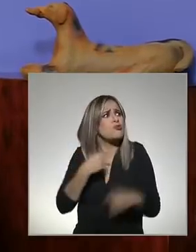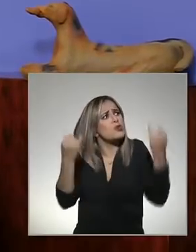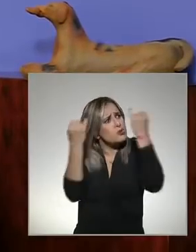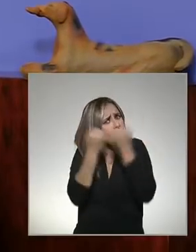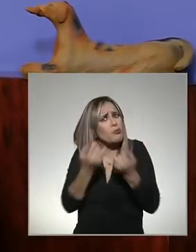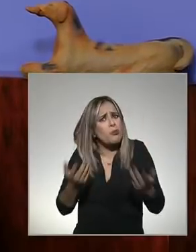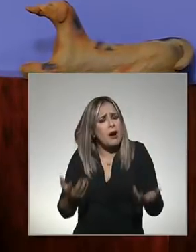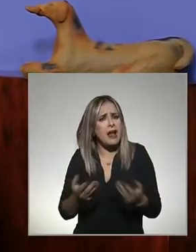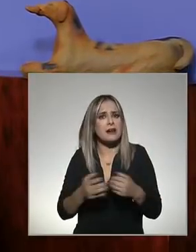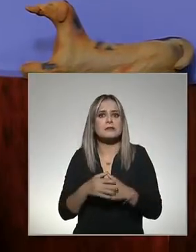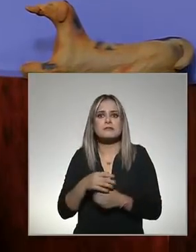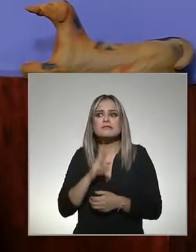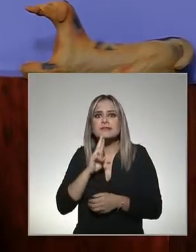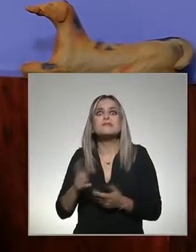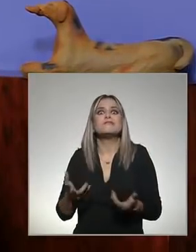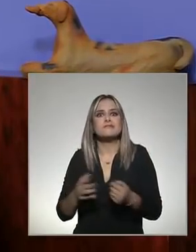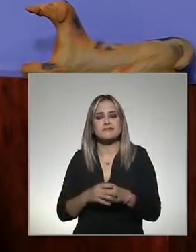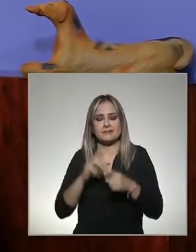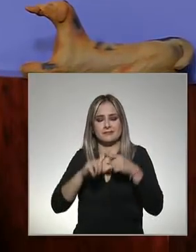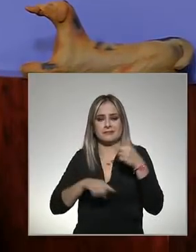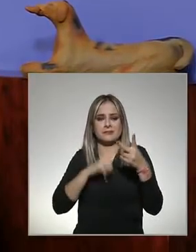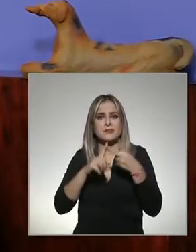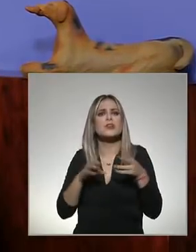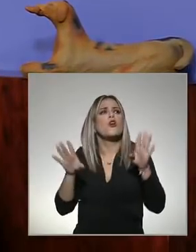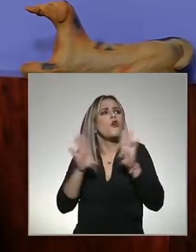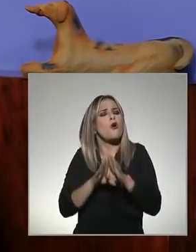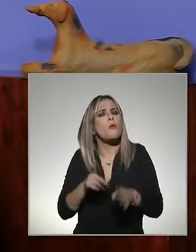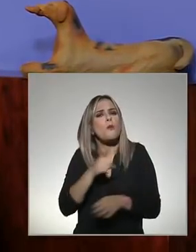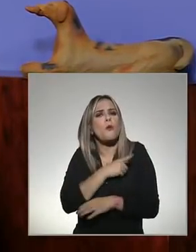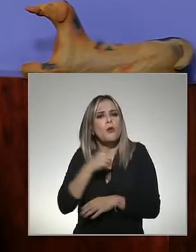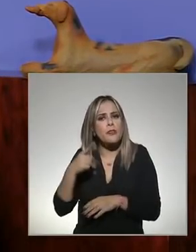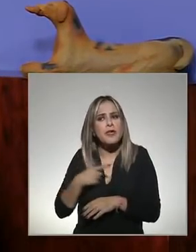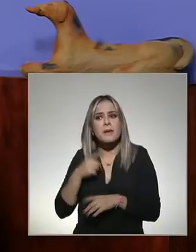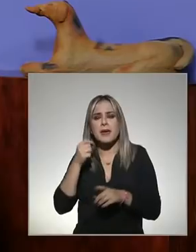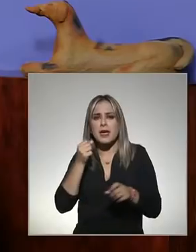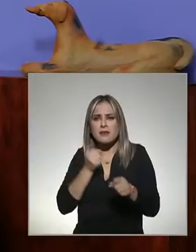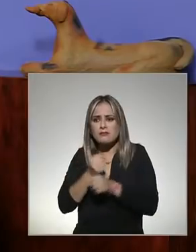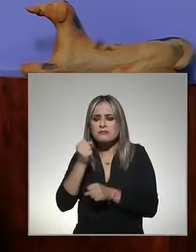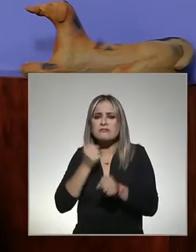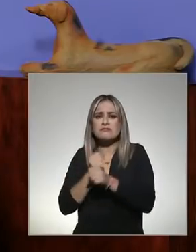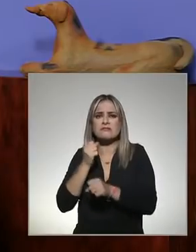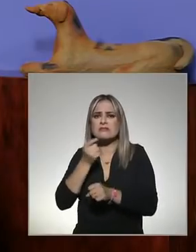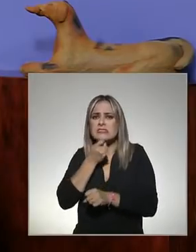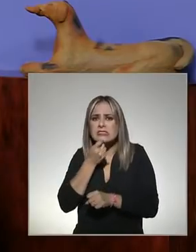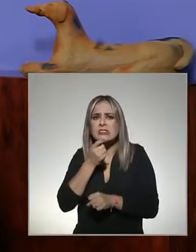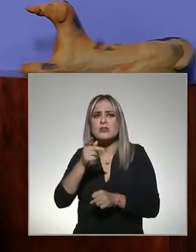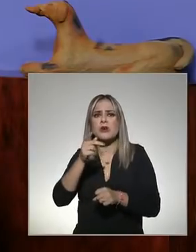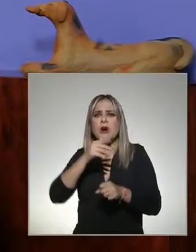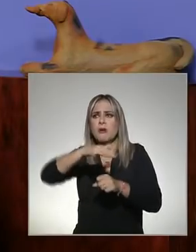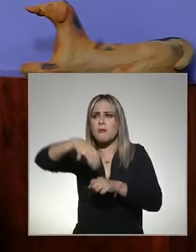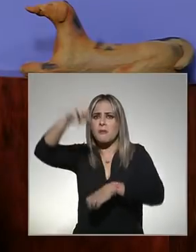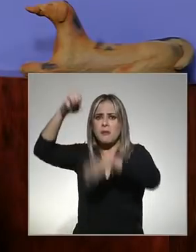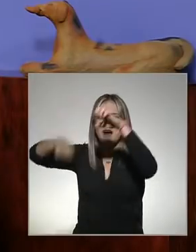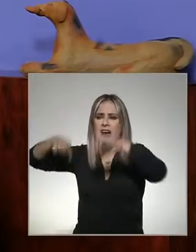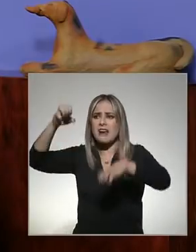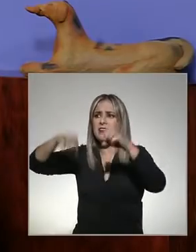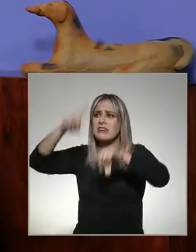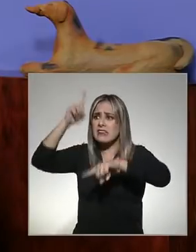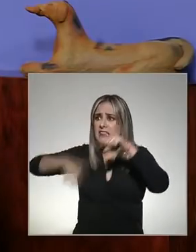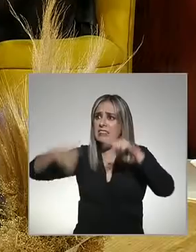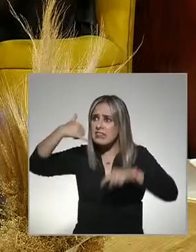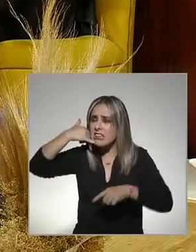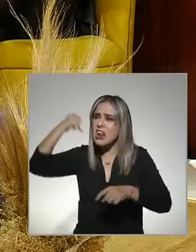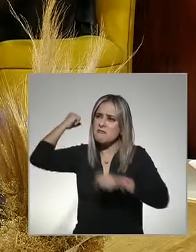En Facebook, Rolando, ¿cómo debería de tratarse cuando ya hay una agresión física y verbal del niño hacia los mayores que le quieren quitar